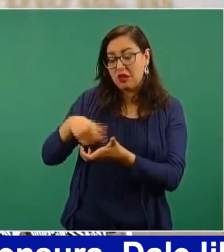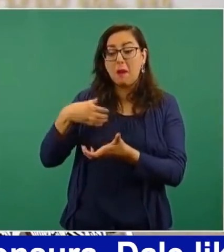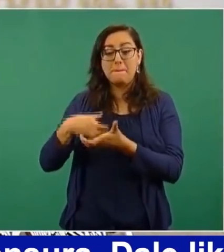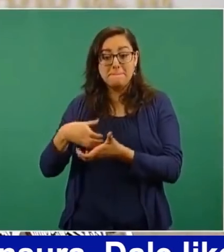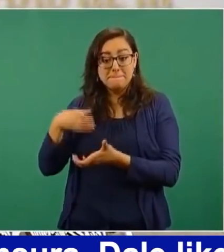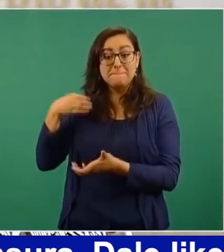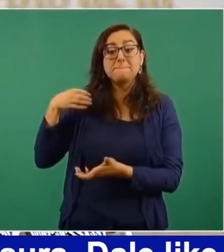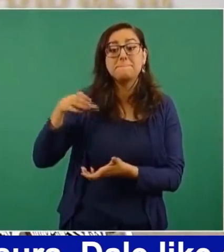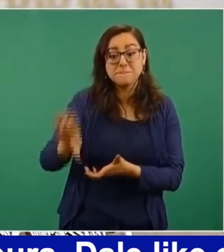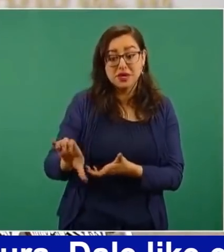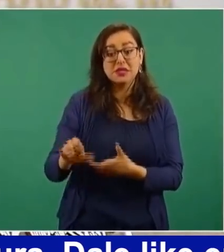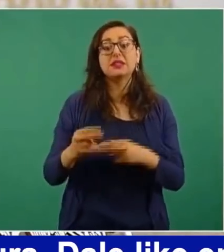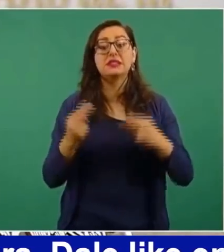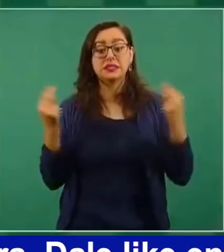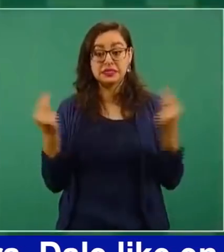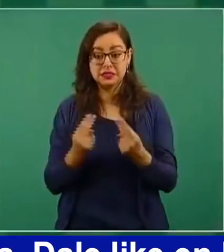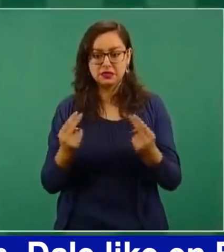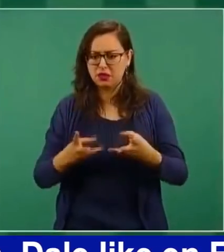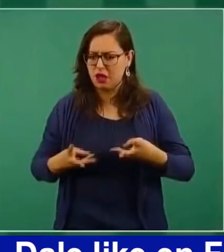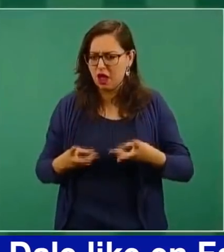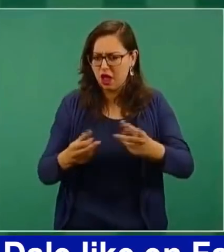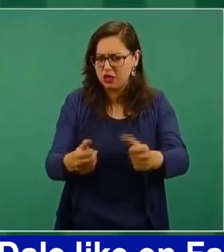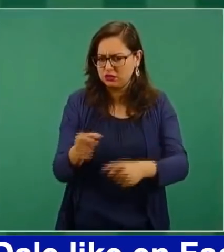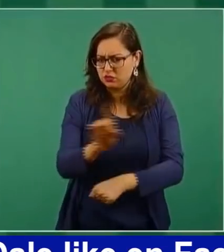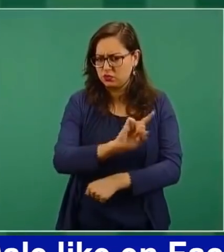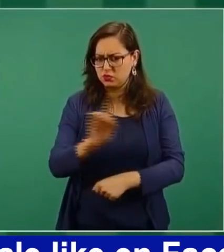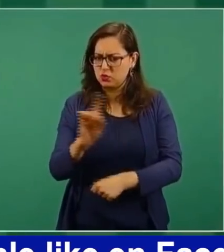Y digo inversión, no gasto.